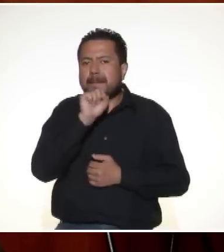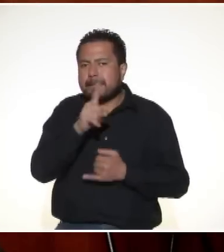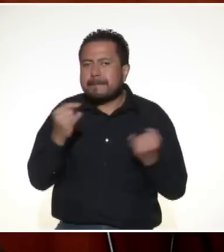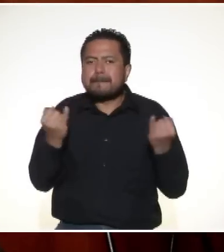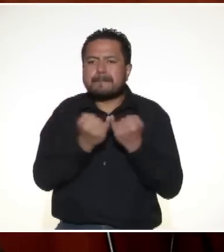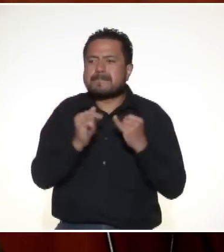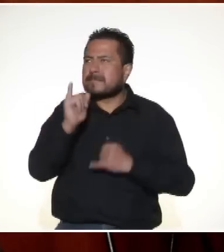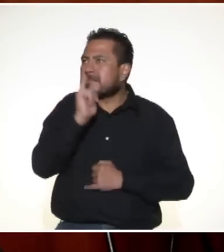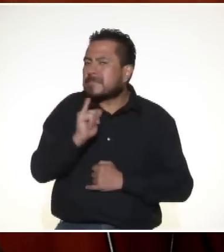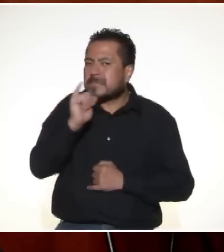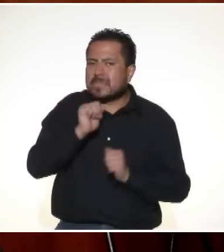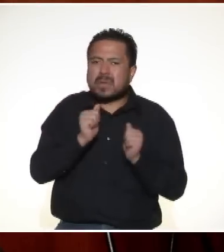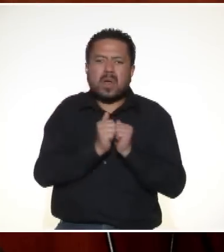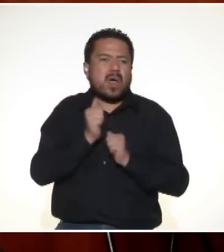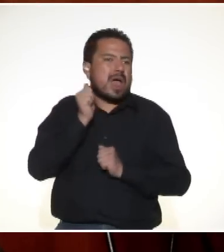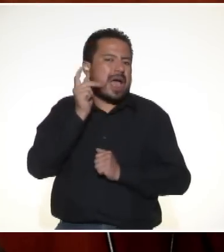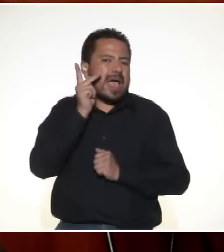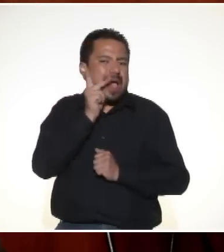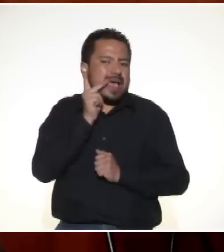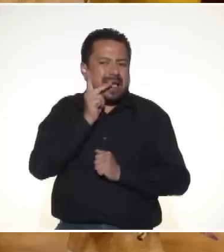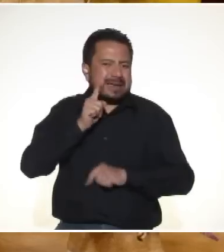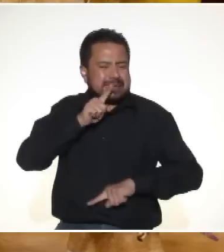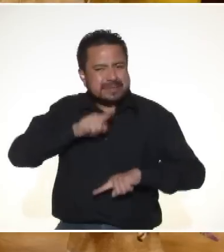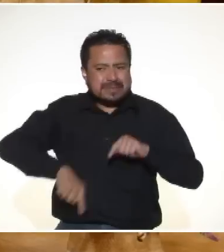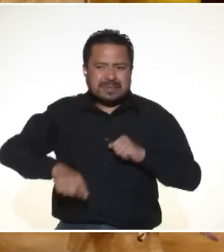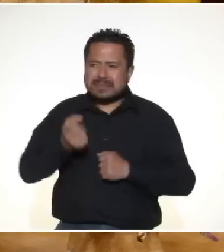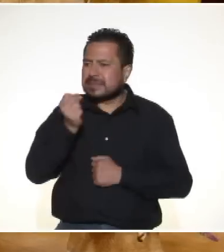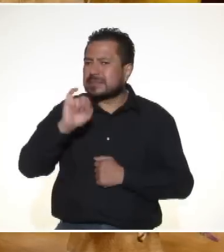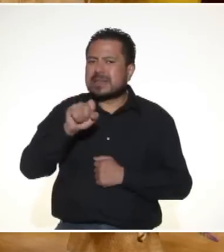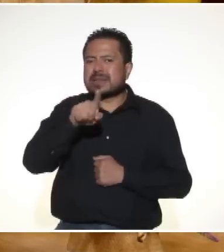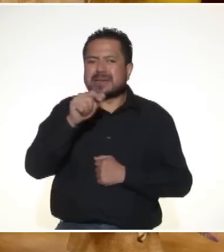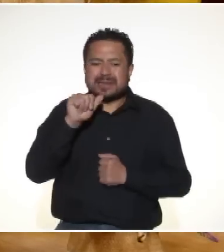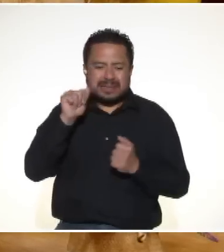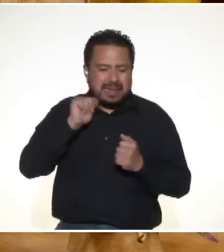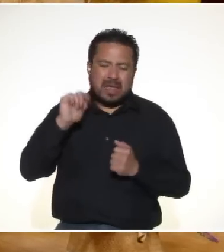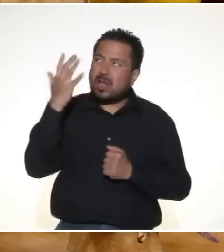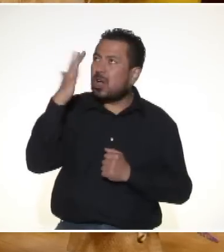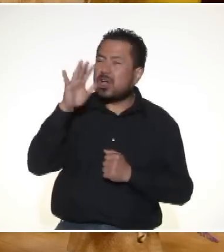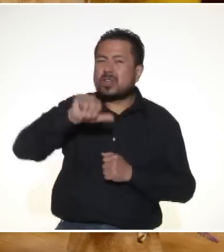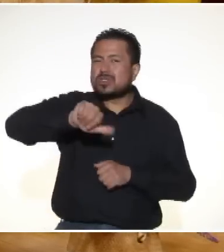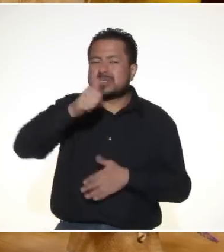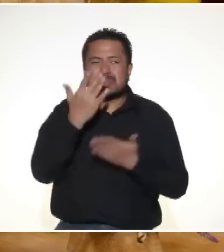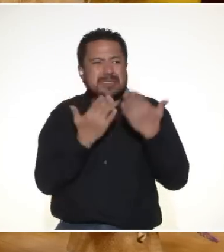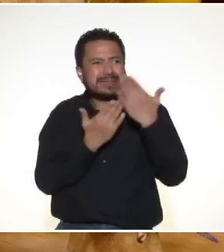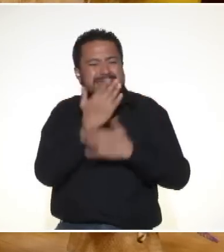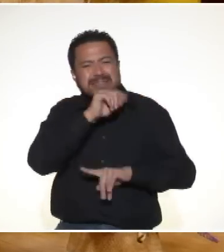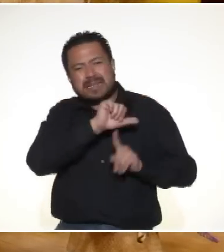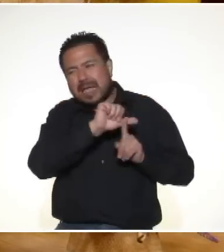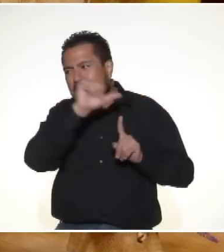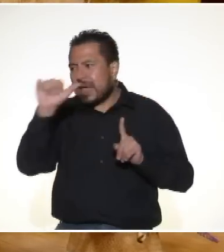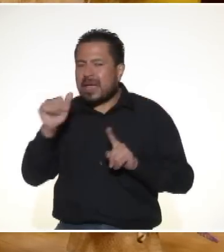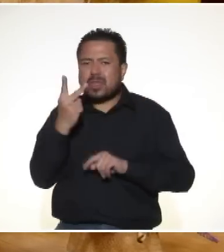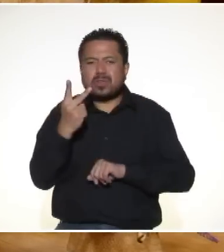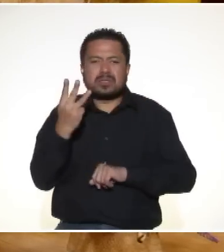también bebidas con alcohol como tal y evitar estarte asoleando entre las 11 de la mañana y las 2 o 3 de la